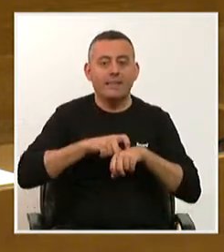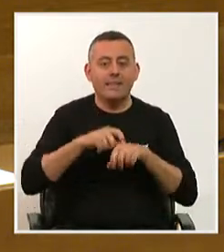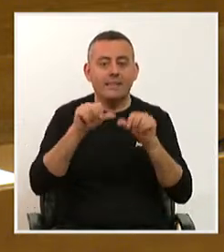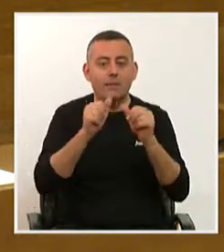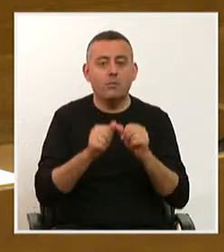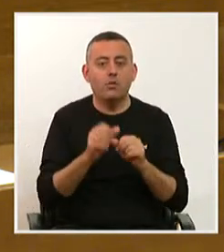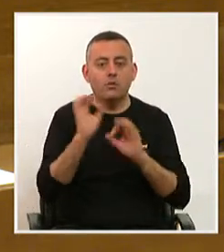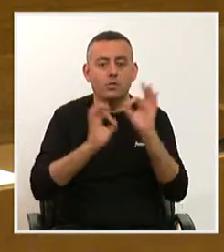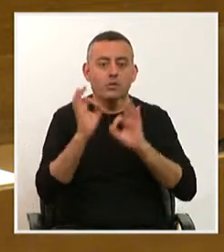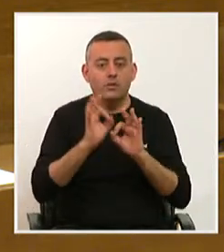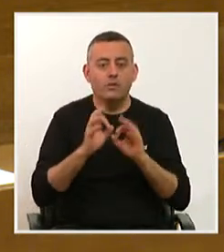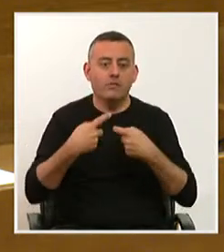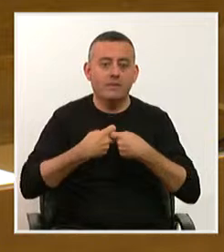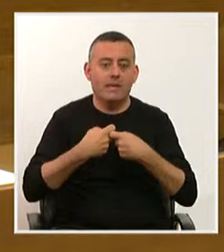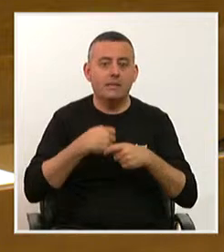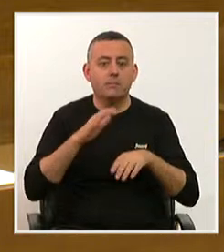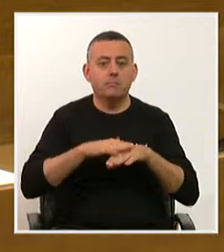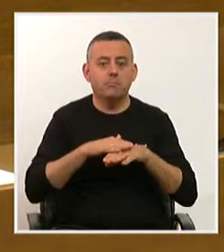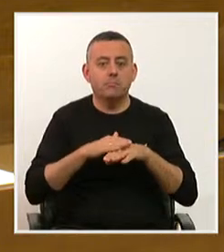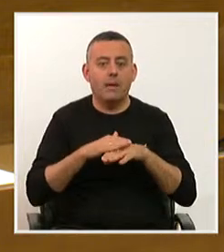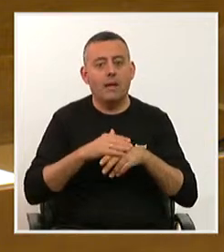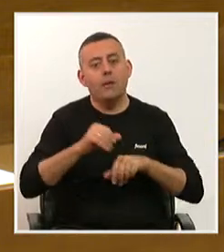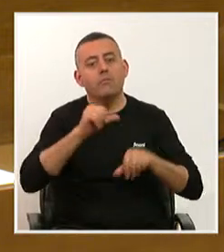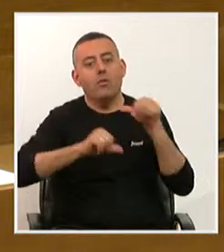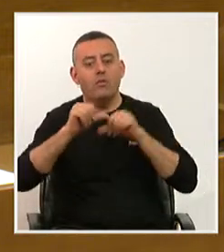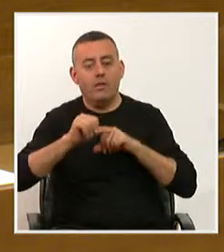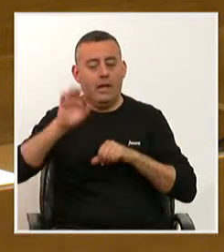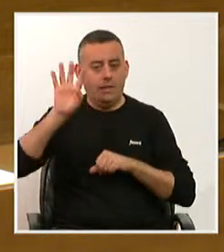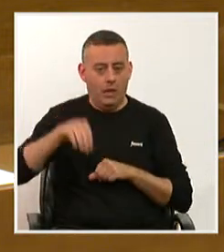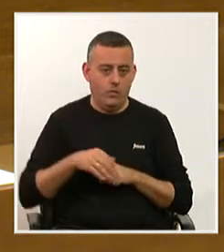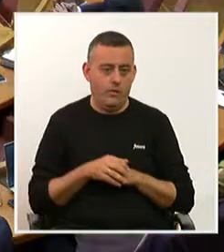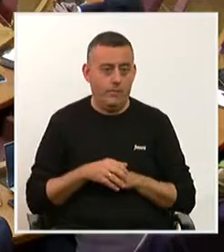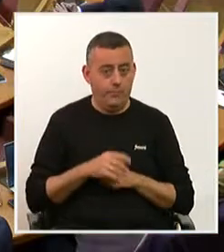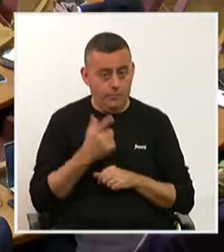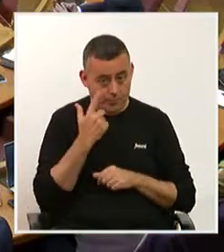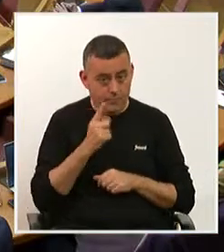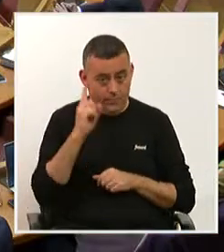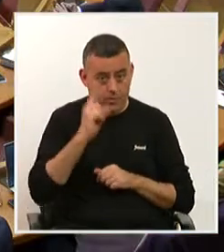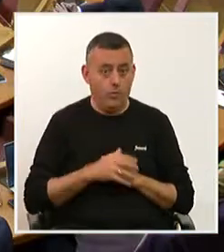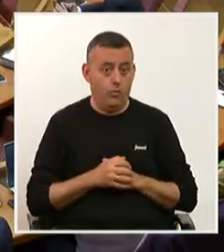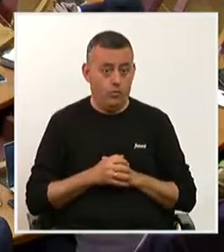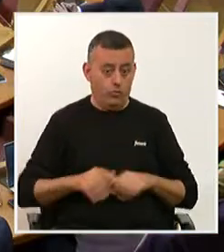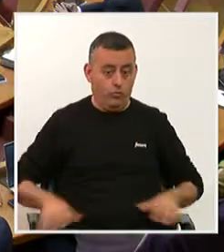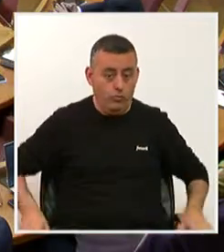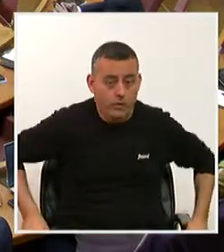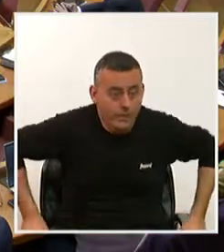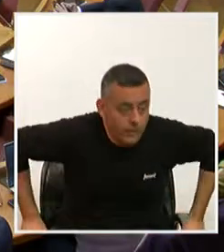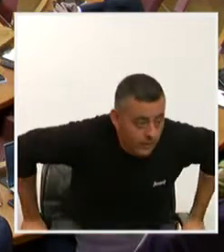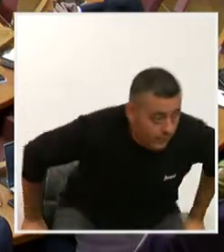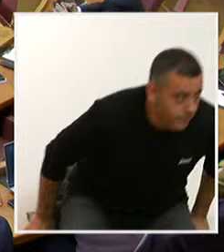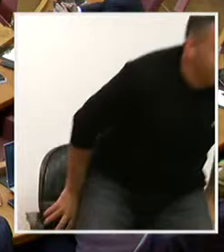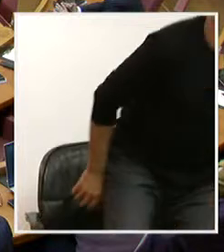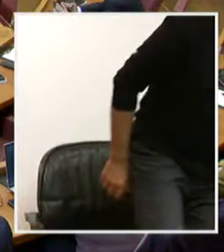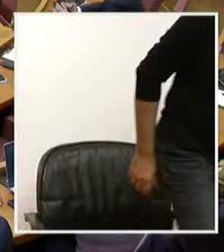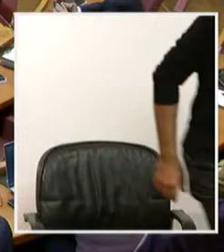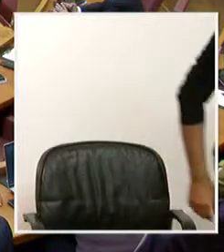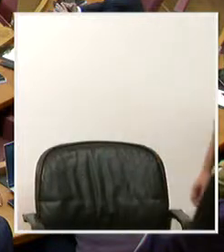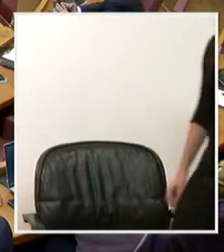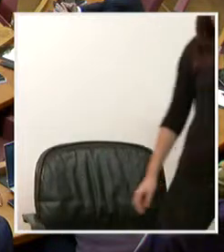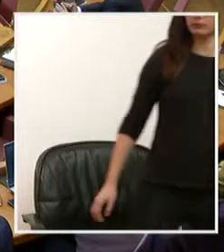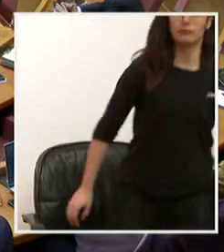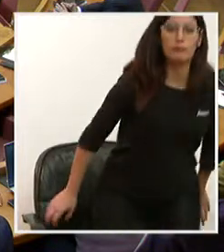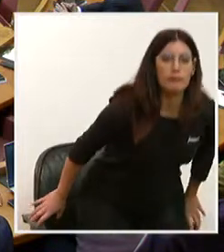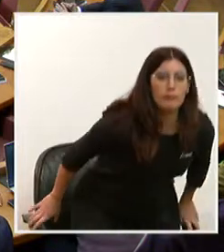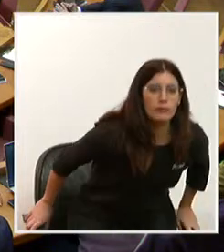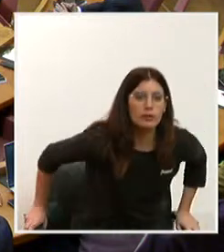empresas vuelvan a Cataluña ojo o cuan yich es el programa electoral